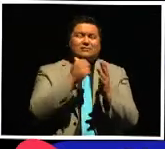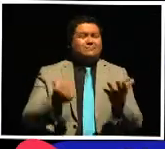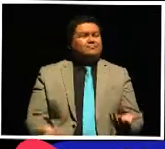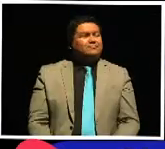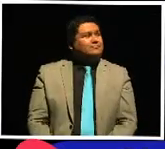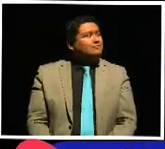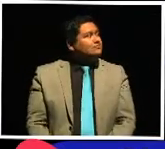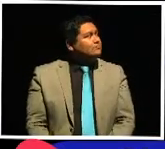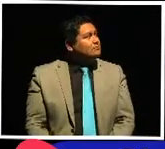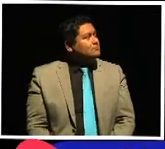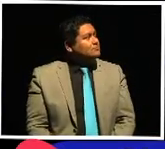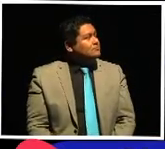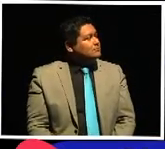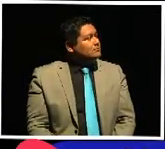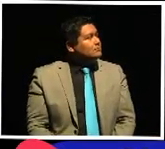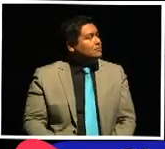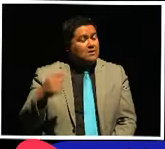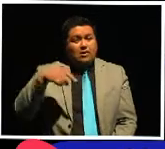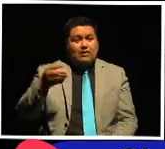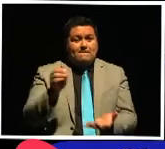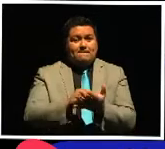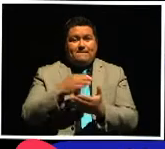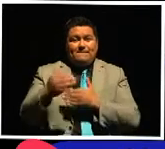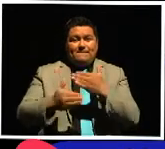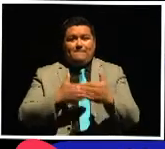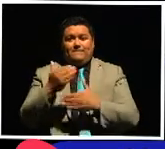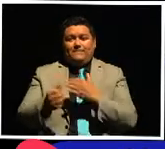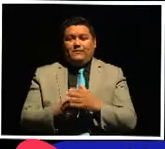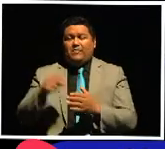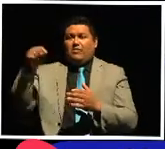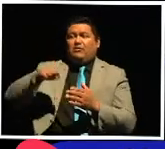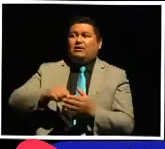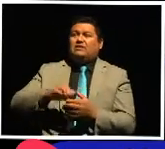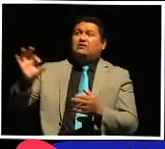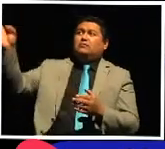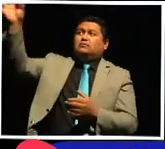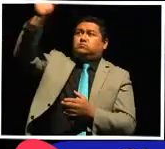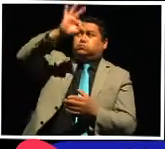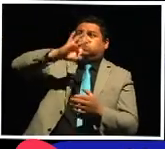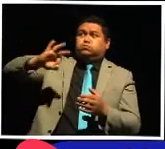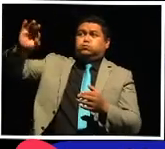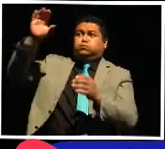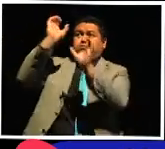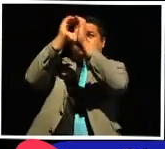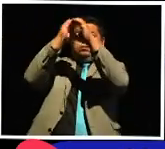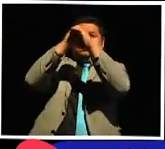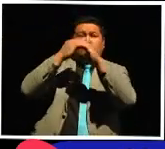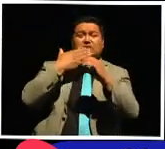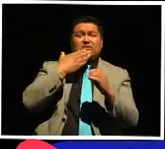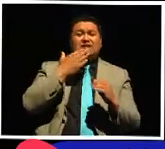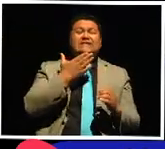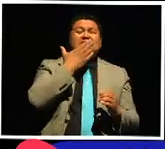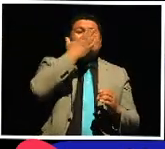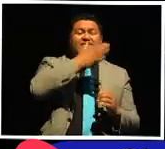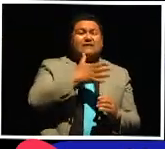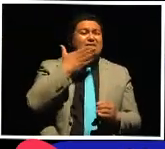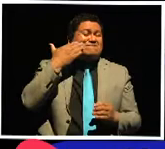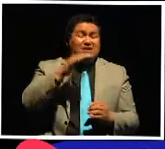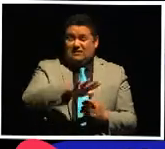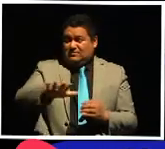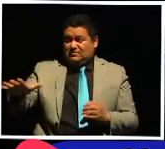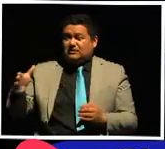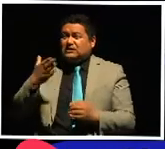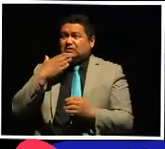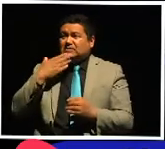queremos hacer mucho más avances, agregamos más telescopios en espacio, agregamos más telescopios tal vez en Antártica, en la parte, en